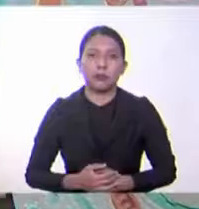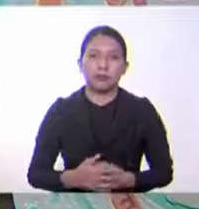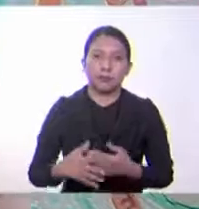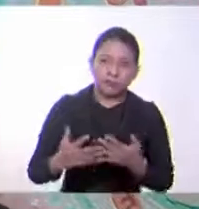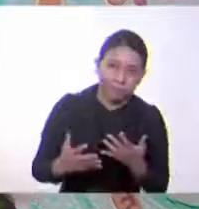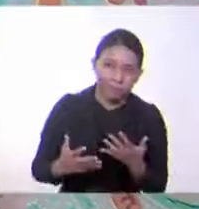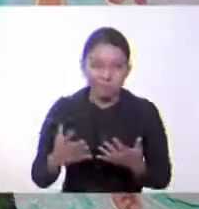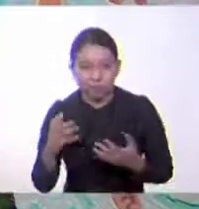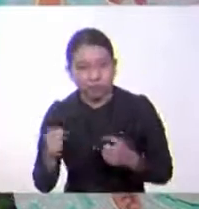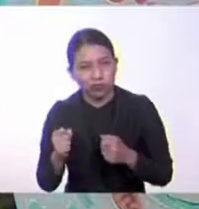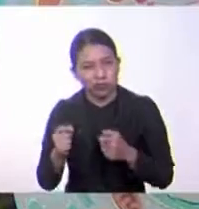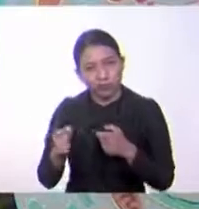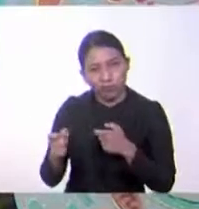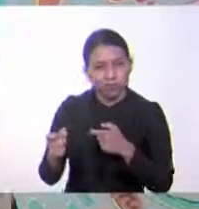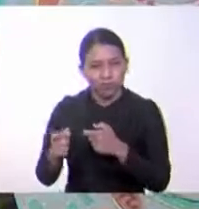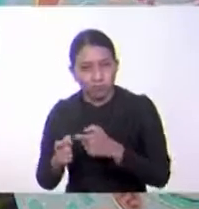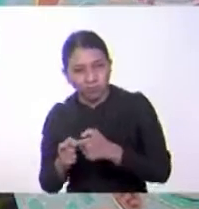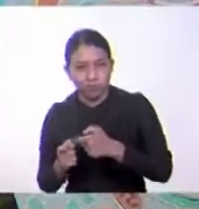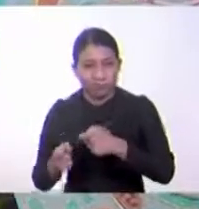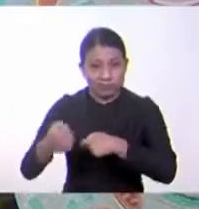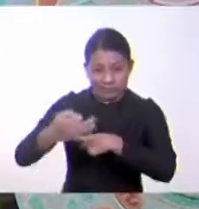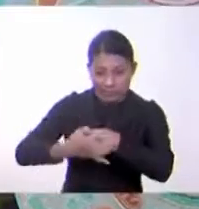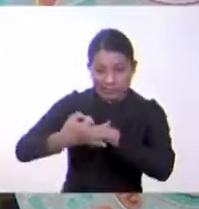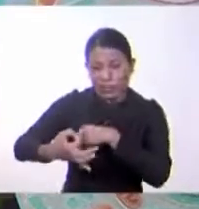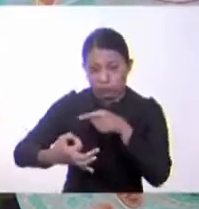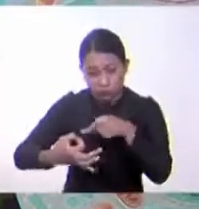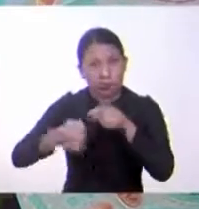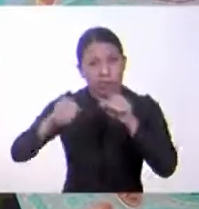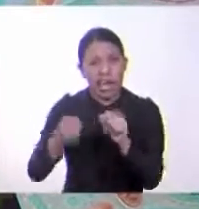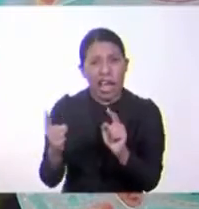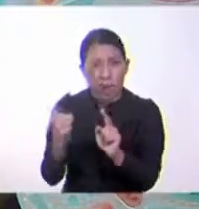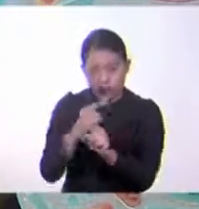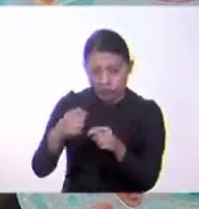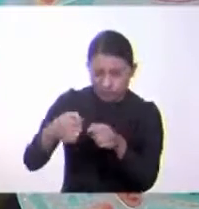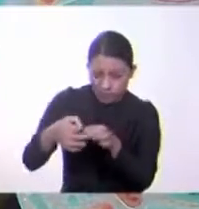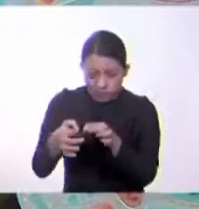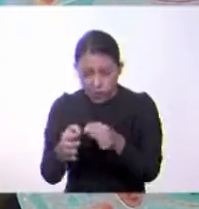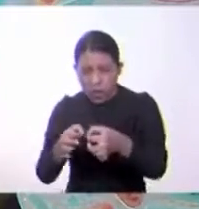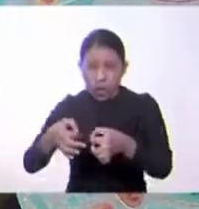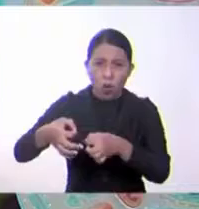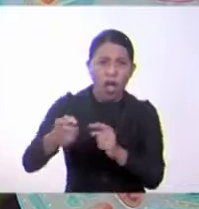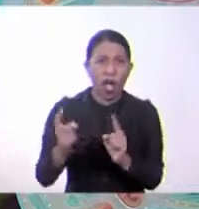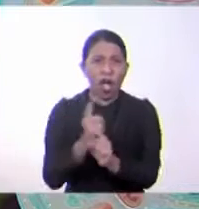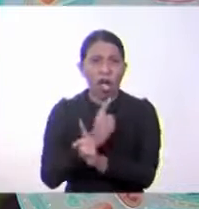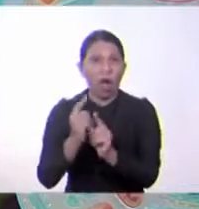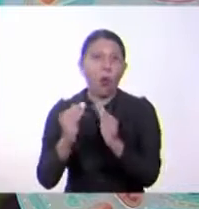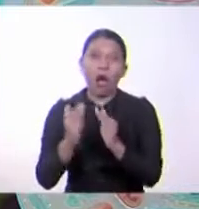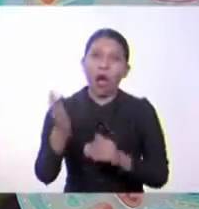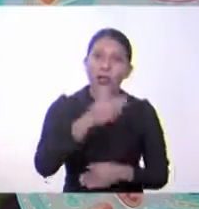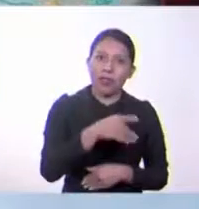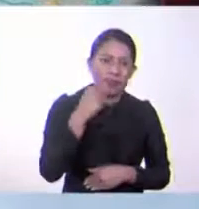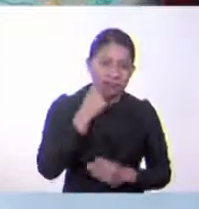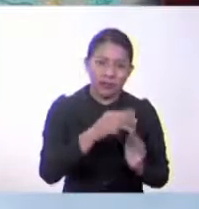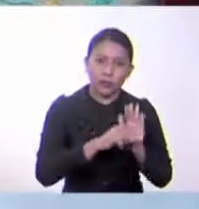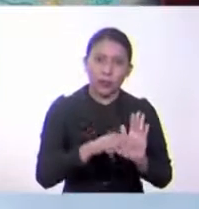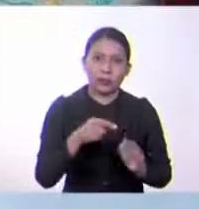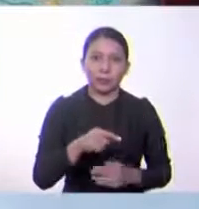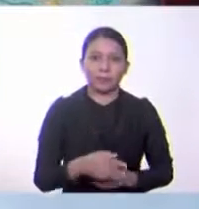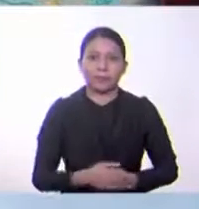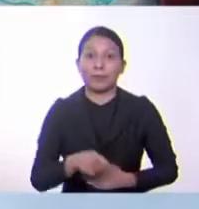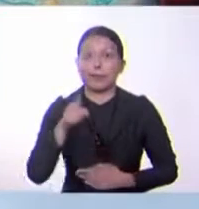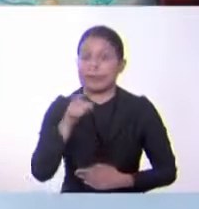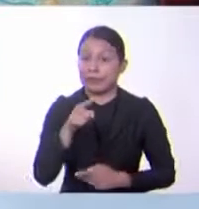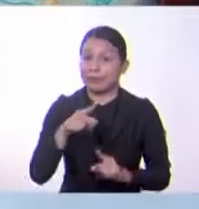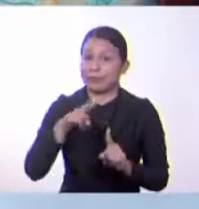malearse. O sea, la célula misma puede cambiar de forma como la que vimos en el modelo anterior. Esas serían